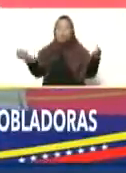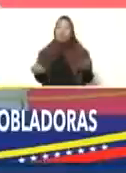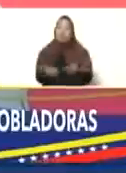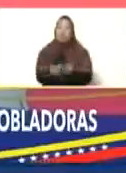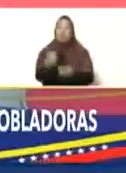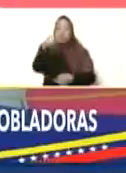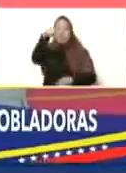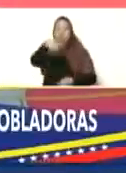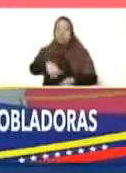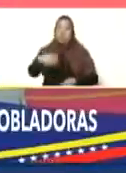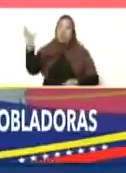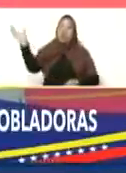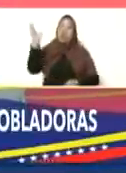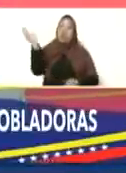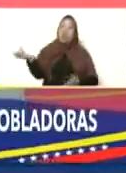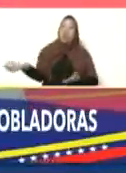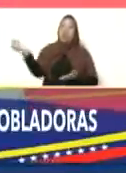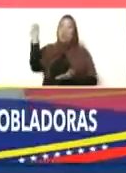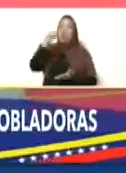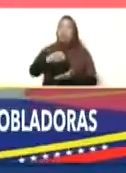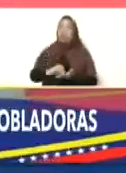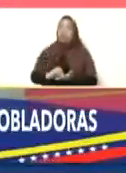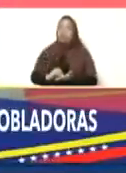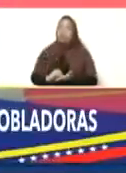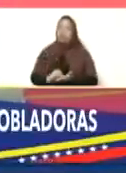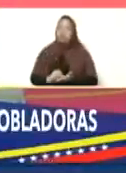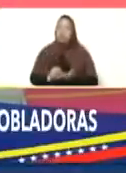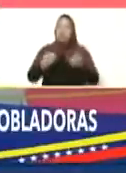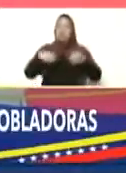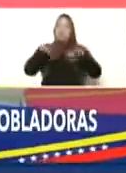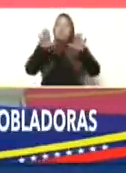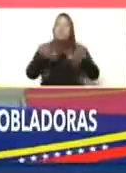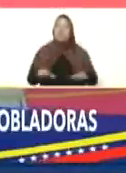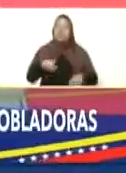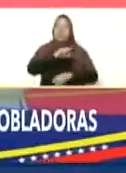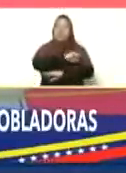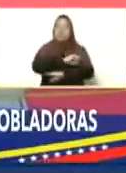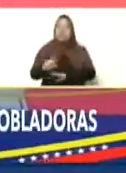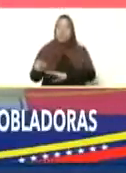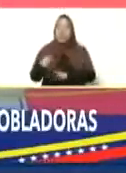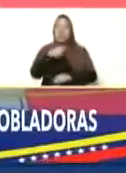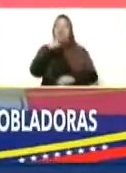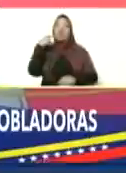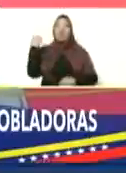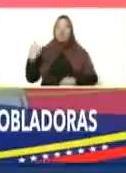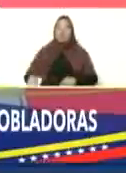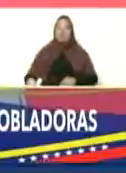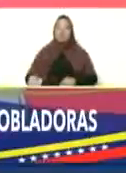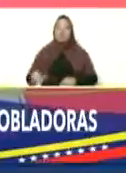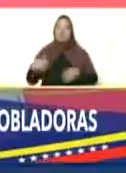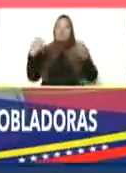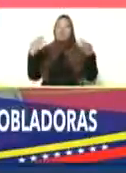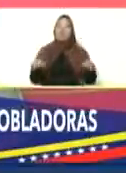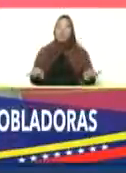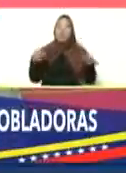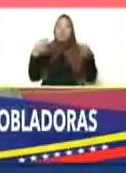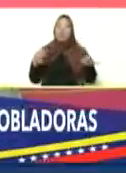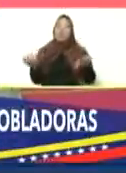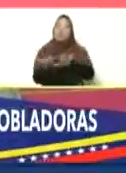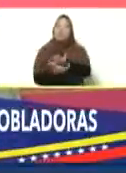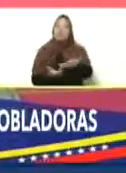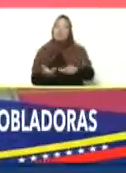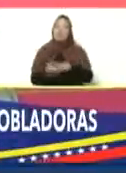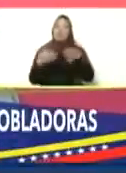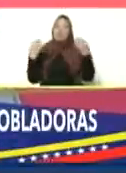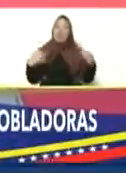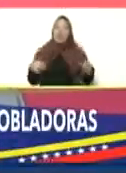lo digo aquí en caracas nuevamente debe cesar las sanciones contra rusia y debe normalizarse la situación